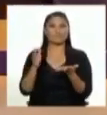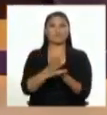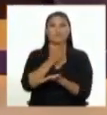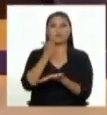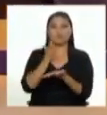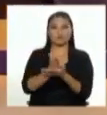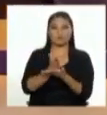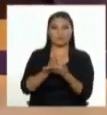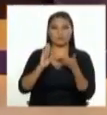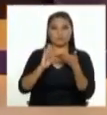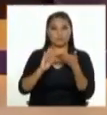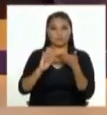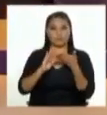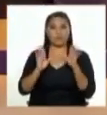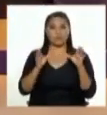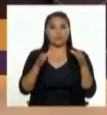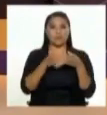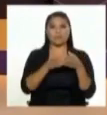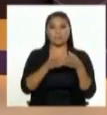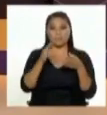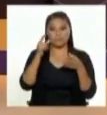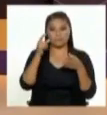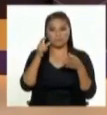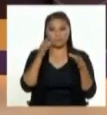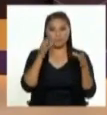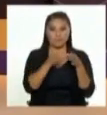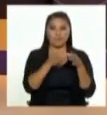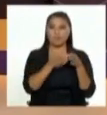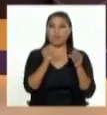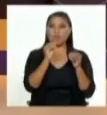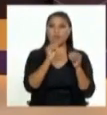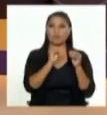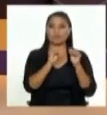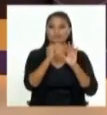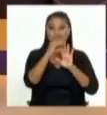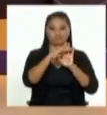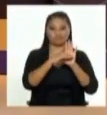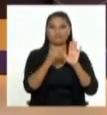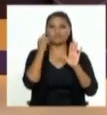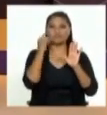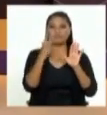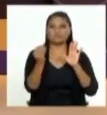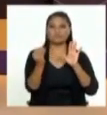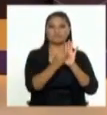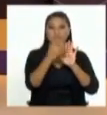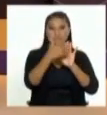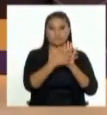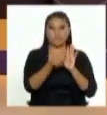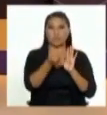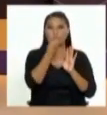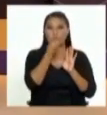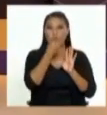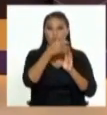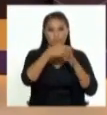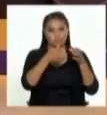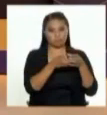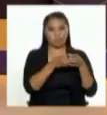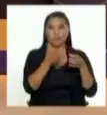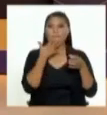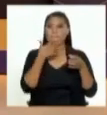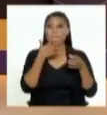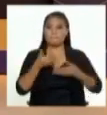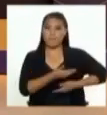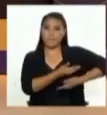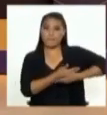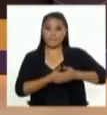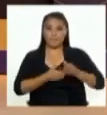las fórmulas para bebés sin el etiquetado de los octógonos. ¿Por qué hay esta polémica? Se lo vamos